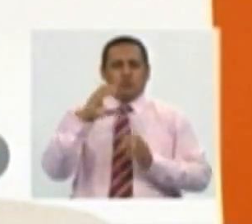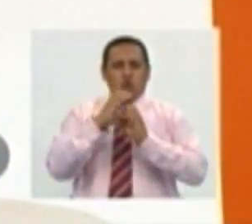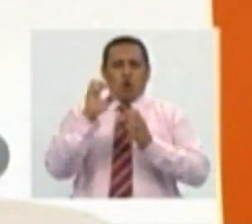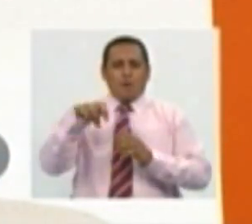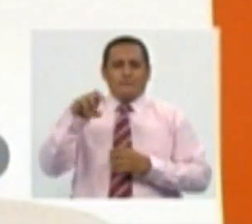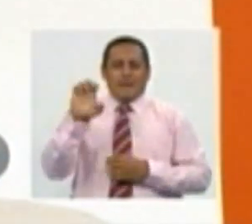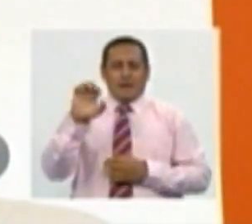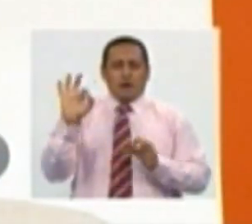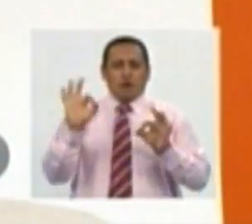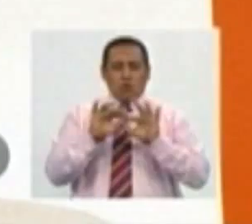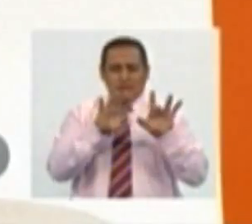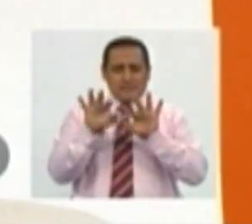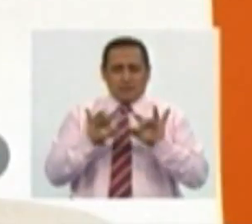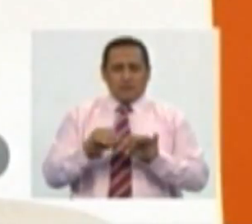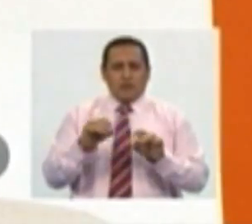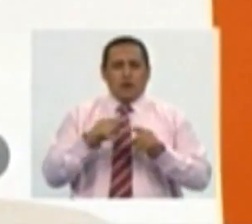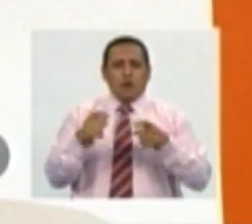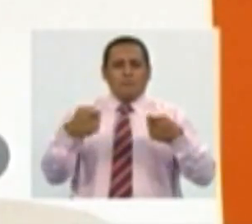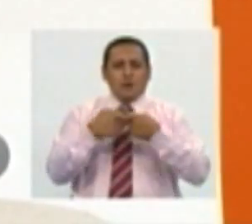www.sunafil.gov.pe o escribirnos a